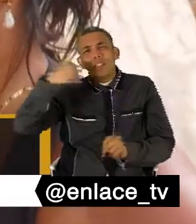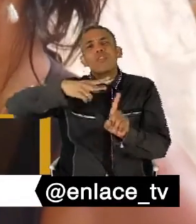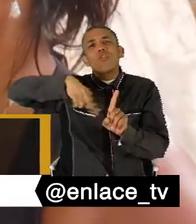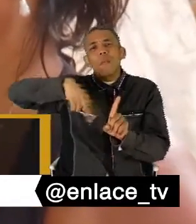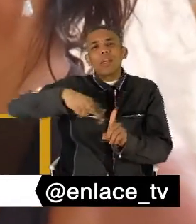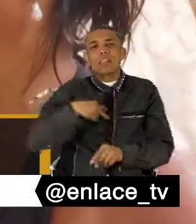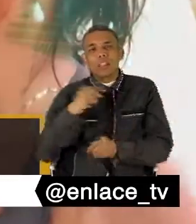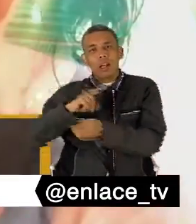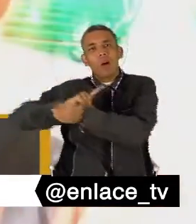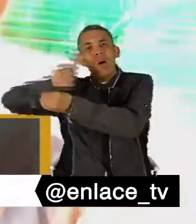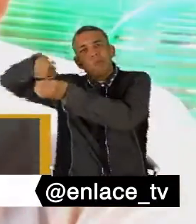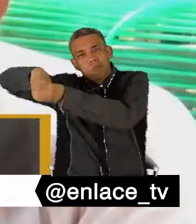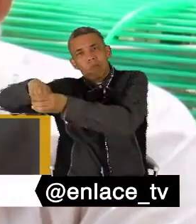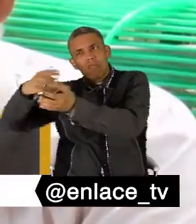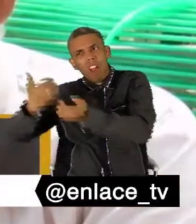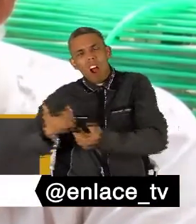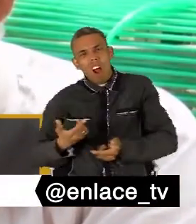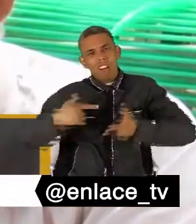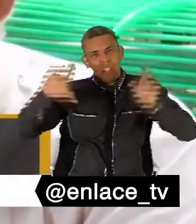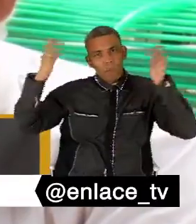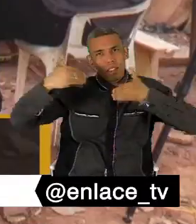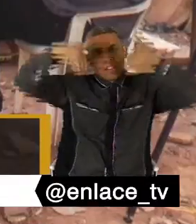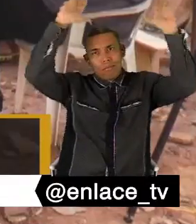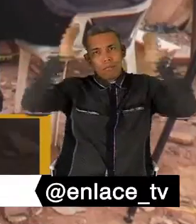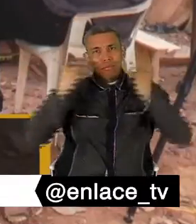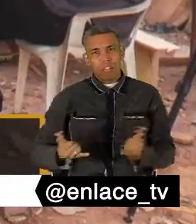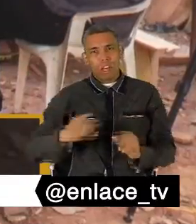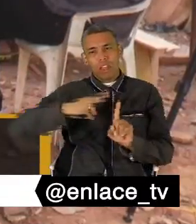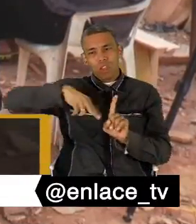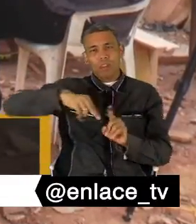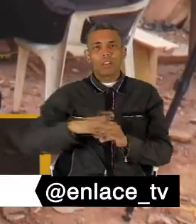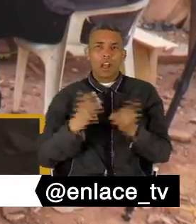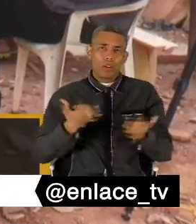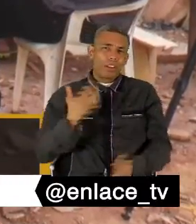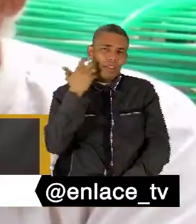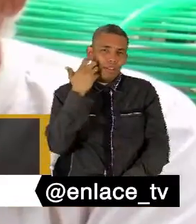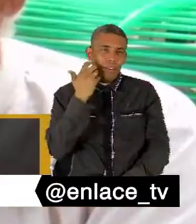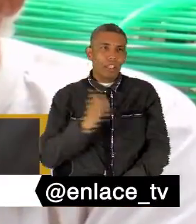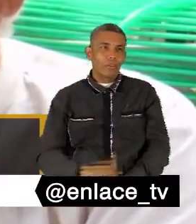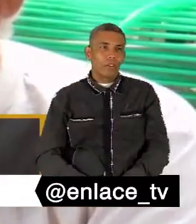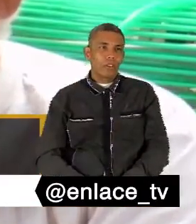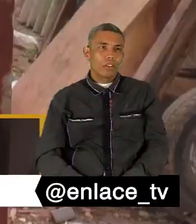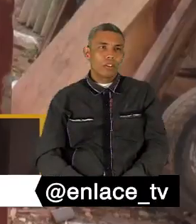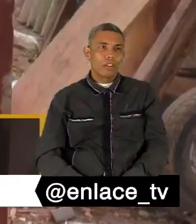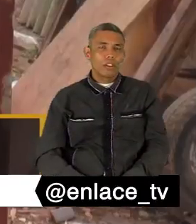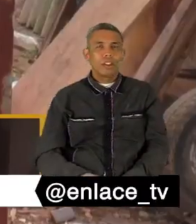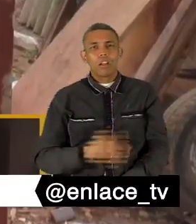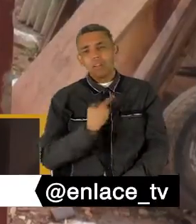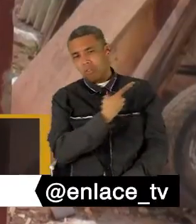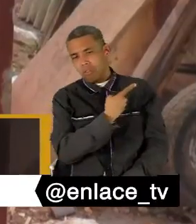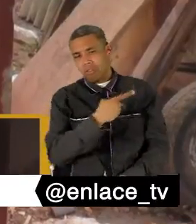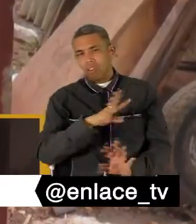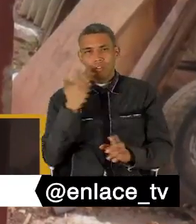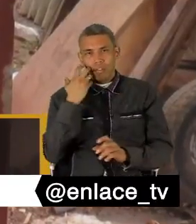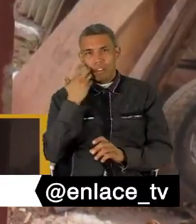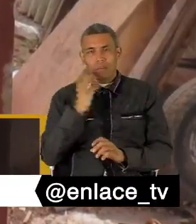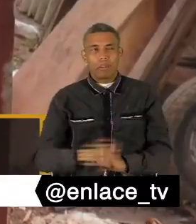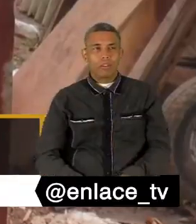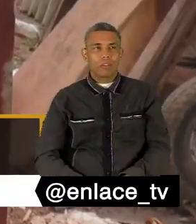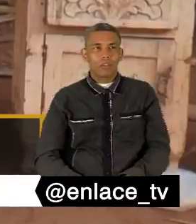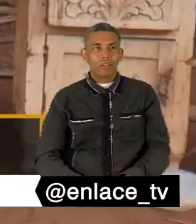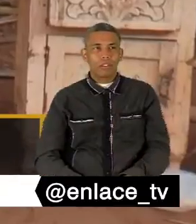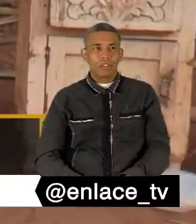está recién salido de Bucaramanga. Estoy malo, estoy enfermo, estoy un poco maluco. La señora nomás, vivimos los dos solitos. Queda abierta la invitación a la